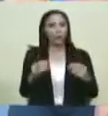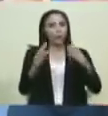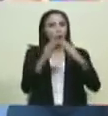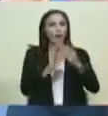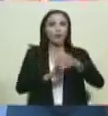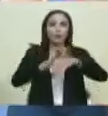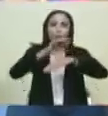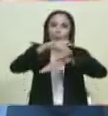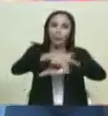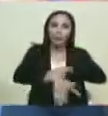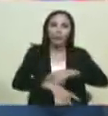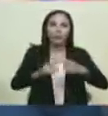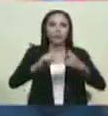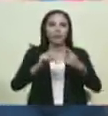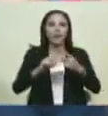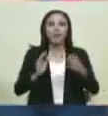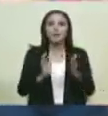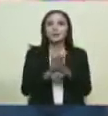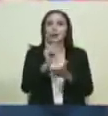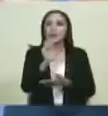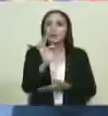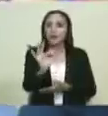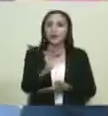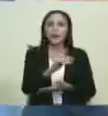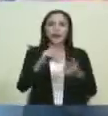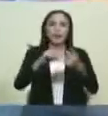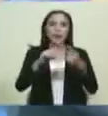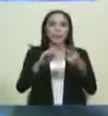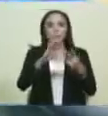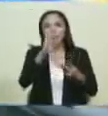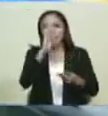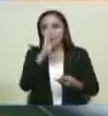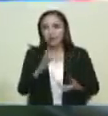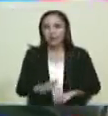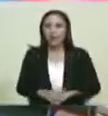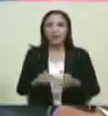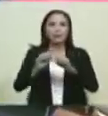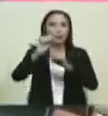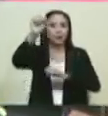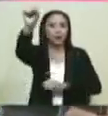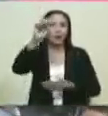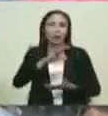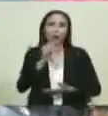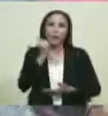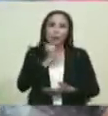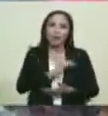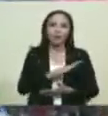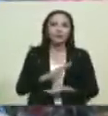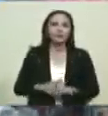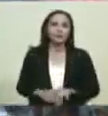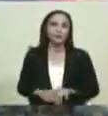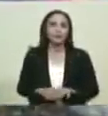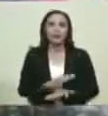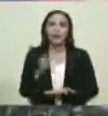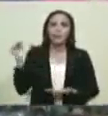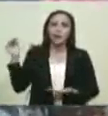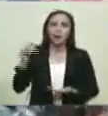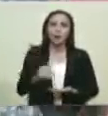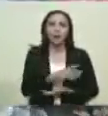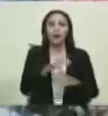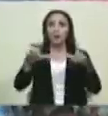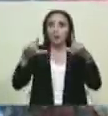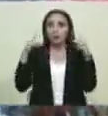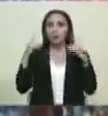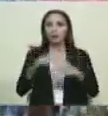tucupita en san félix en barinas en san carlos en valencia en maracay en la guaira